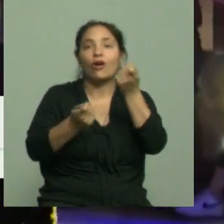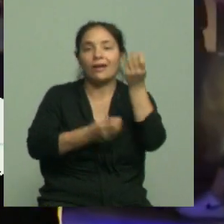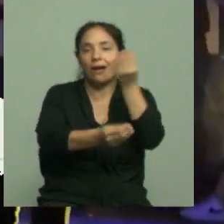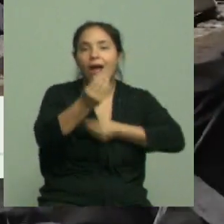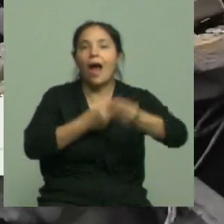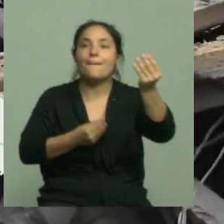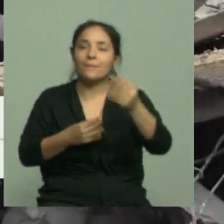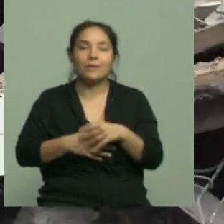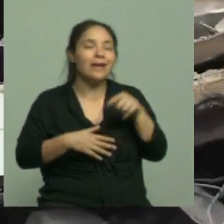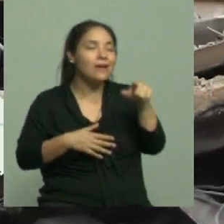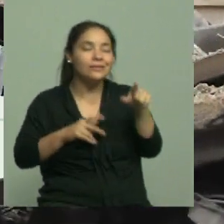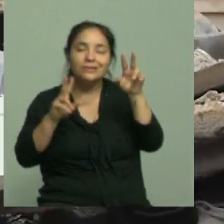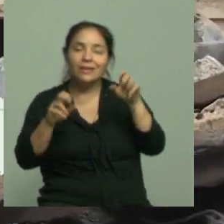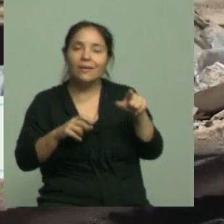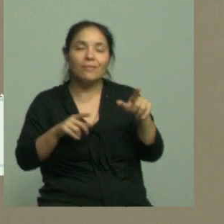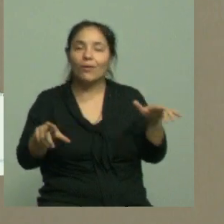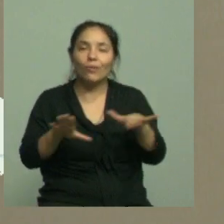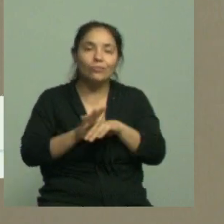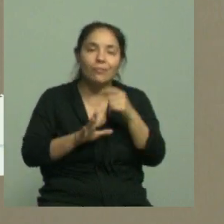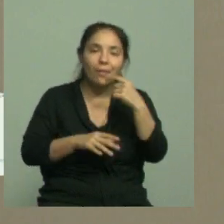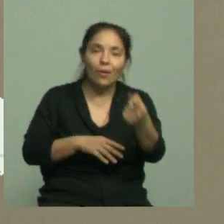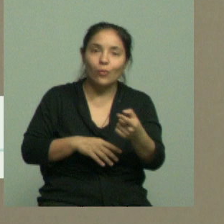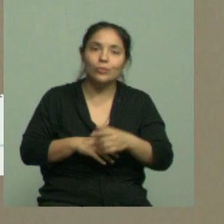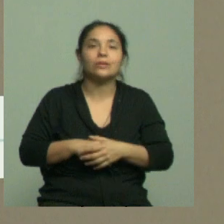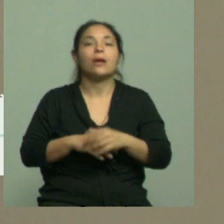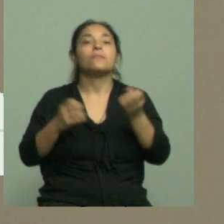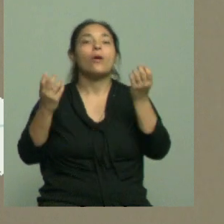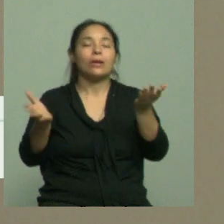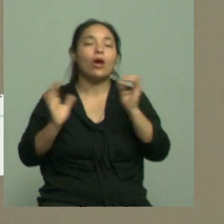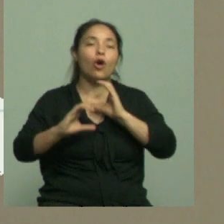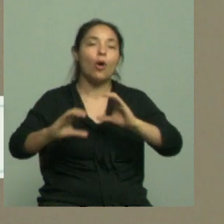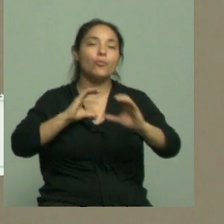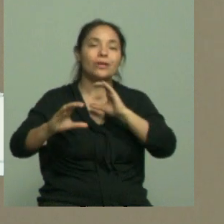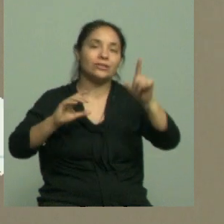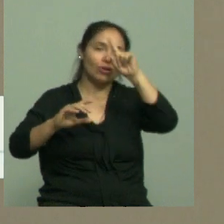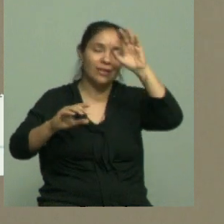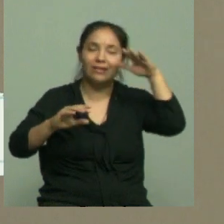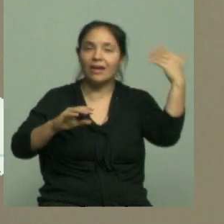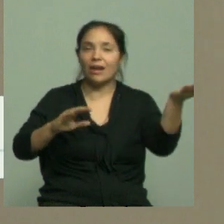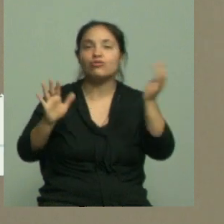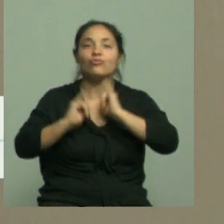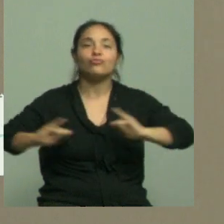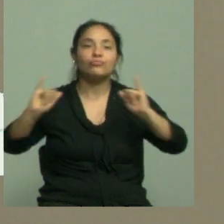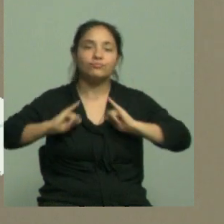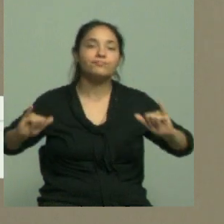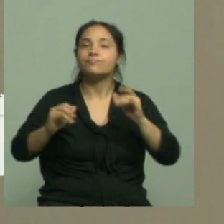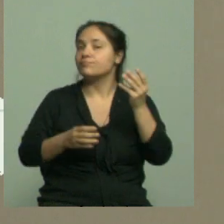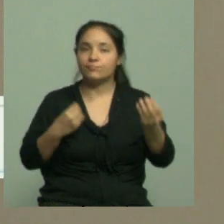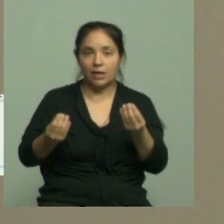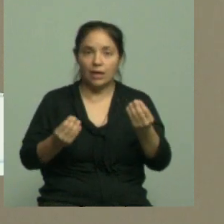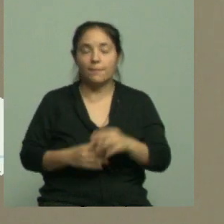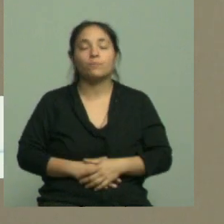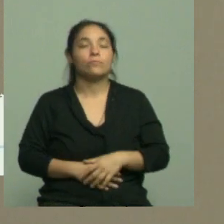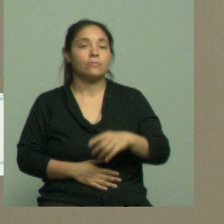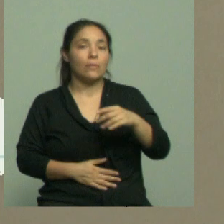eso quería preguntarte, porque también los medios internacionales empezaban a titular en las últimas horas que el triunfo